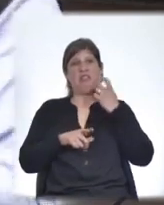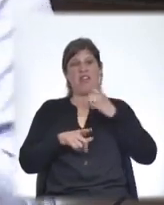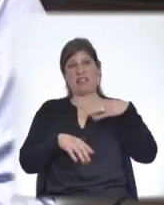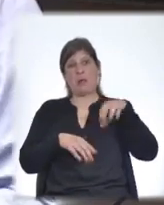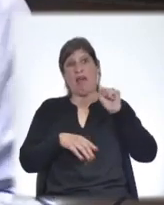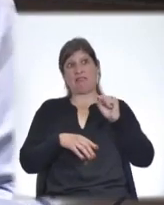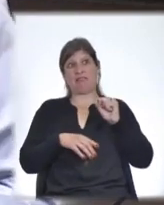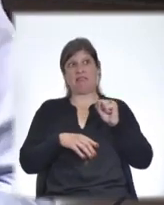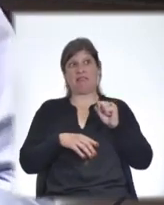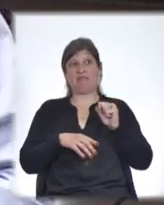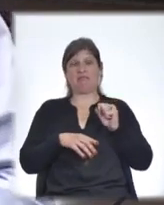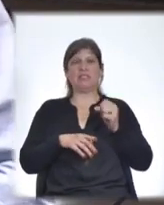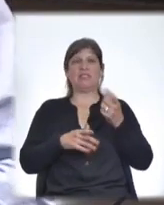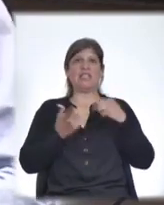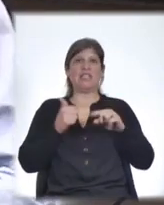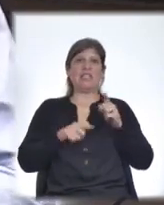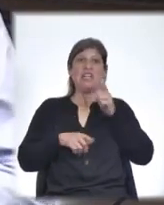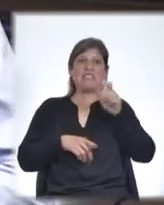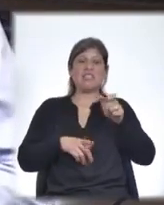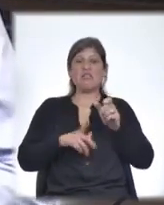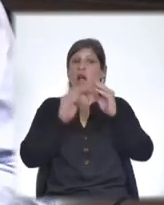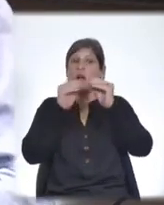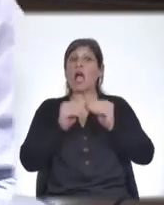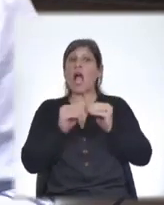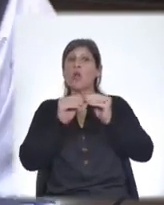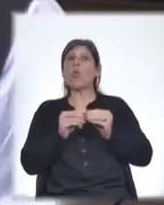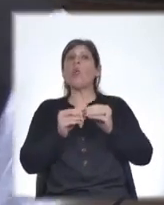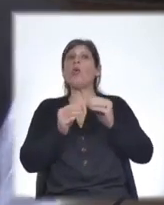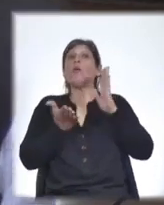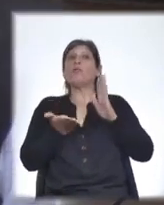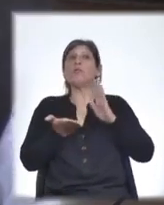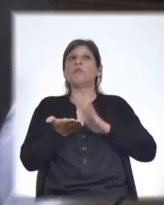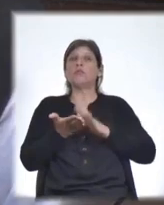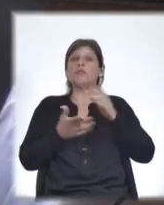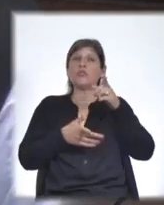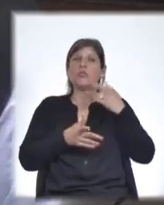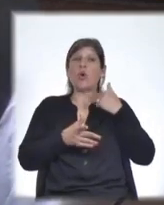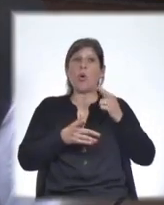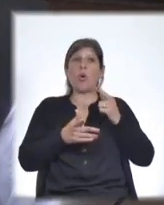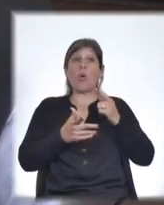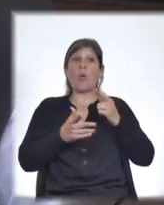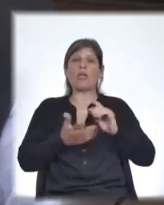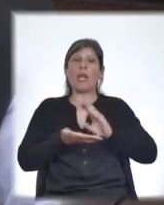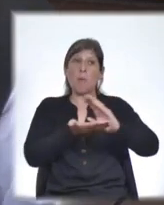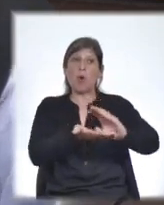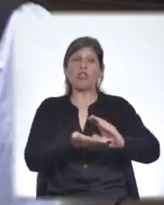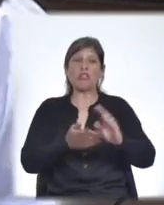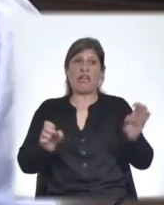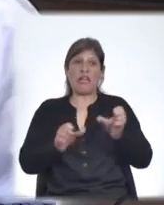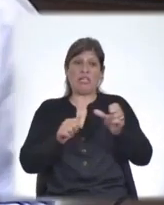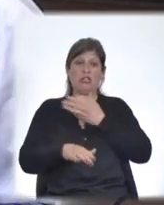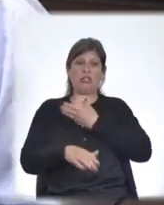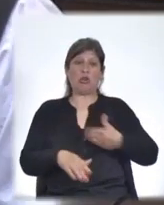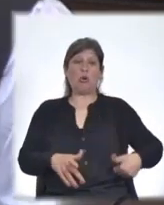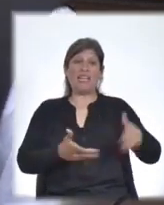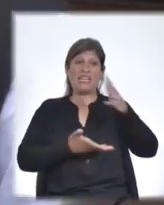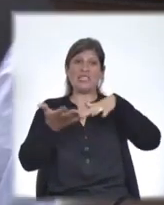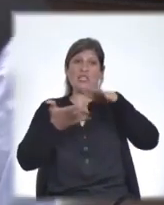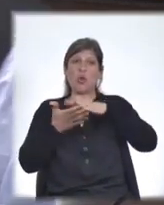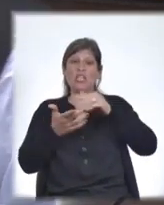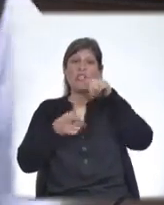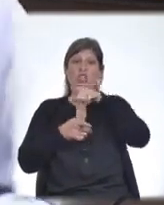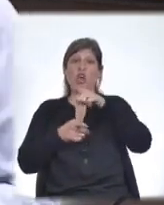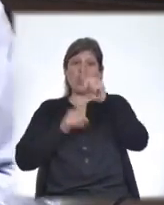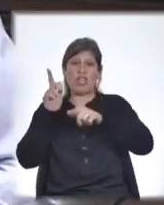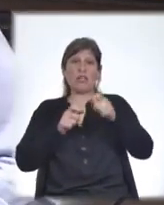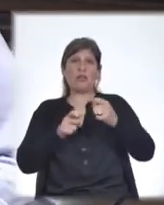ha significado, según sus cálculos, en función de los aportes que hizo el gobierno y la situación de la gente, que se